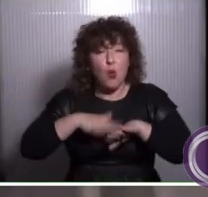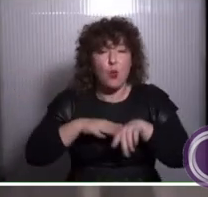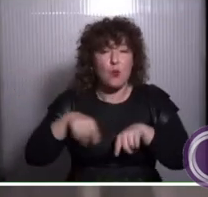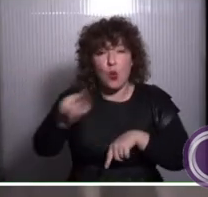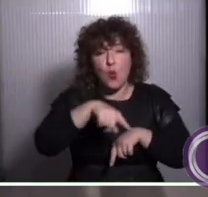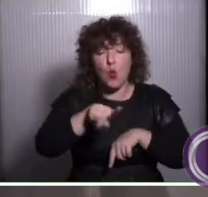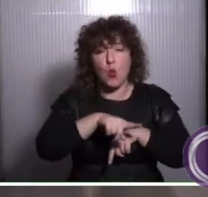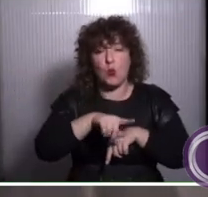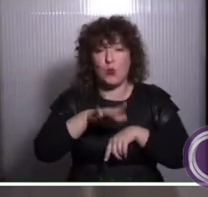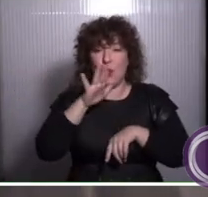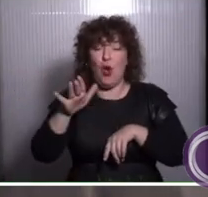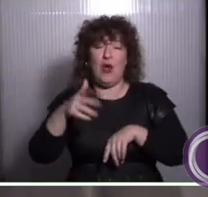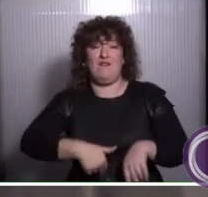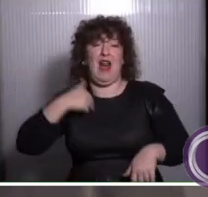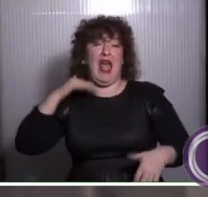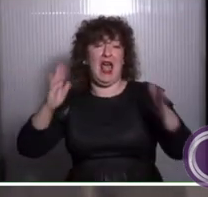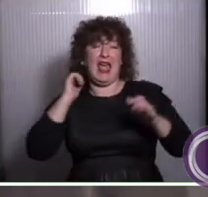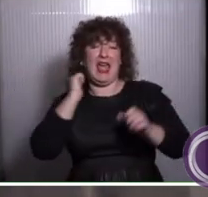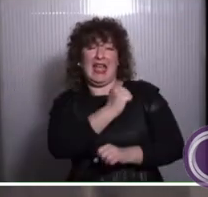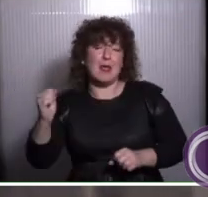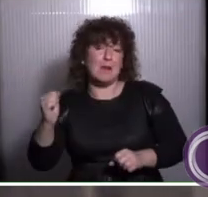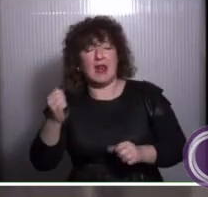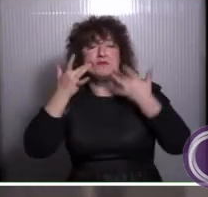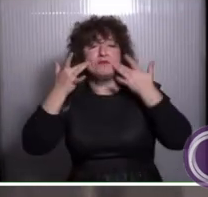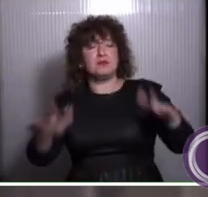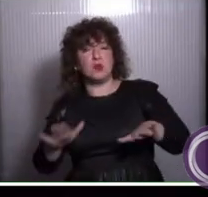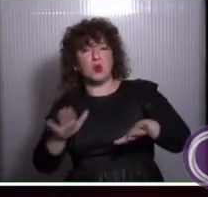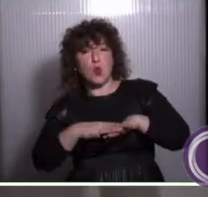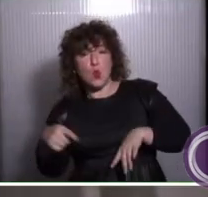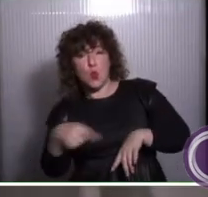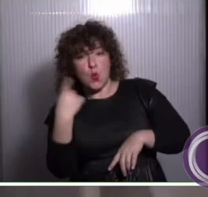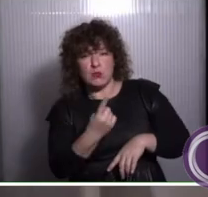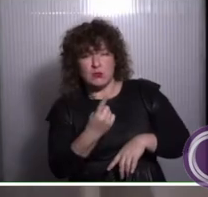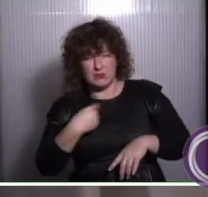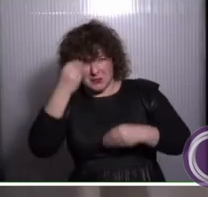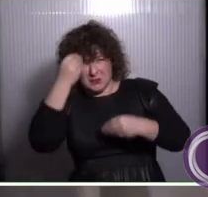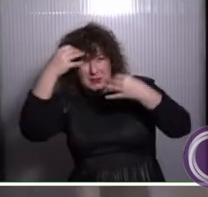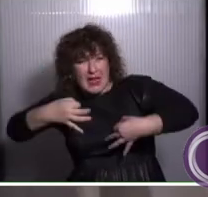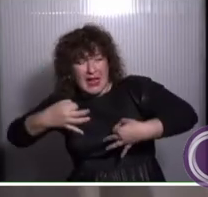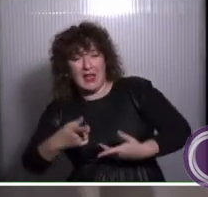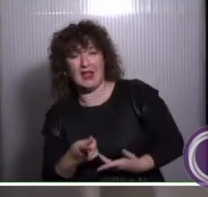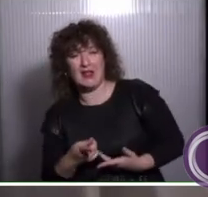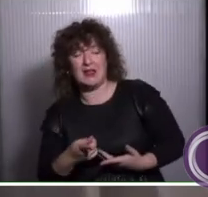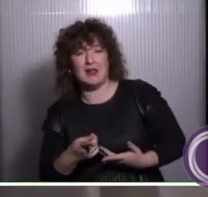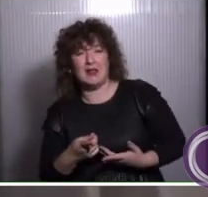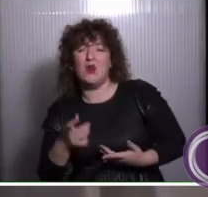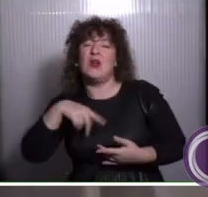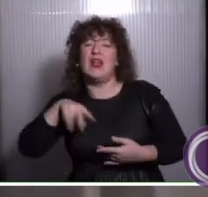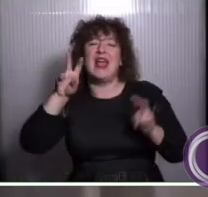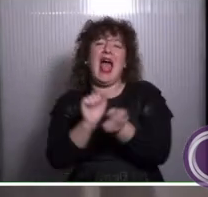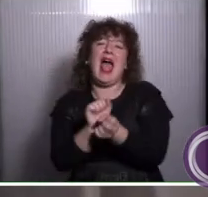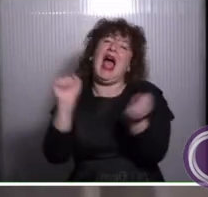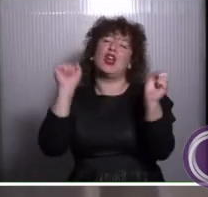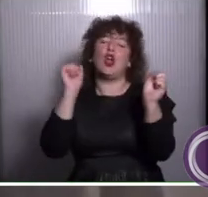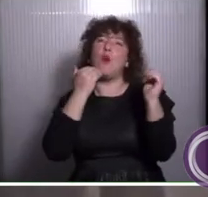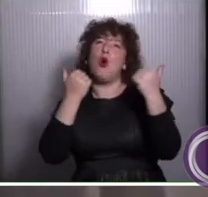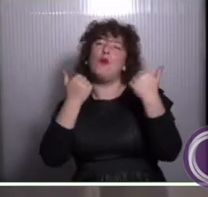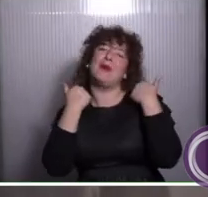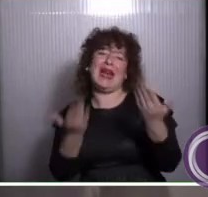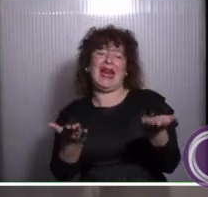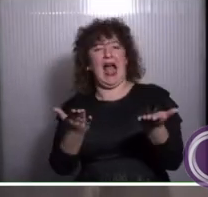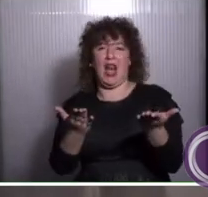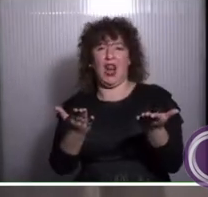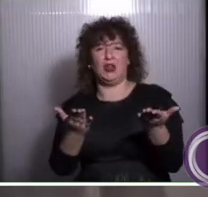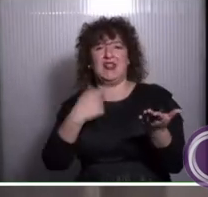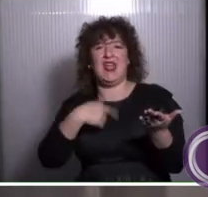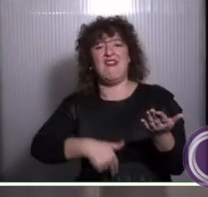responsabilizar de la impunidad de los crímenes del franquismo? ¿Nos vamos a creer que la amnistía fue un regalo del